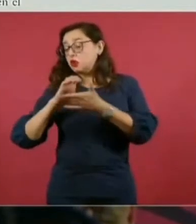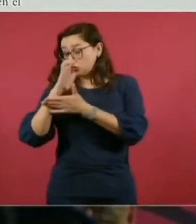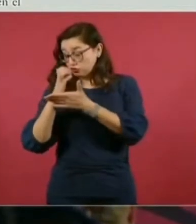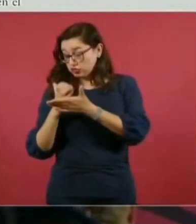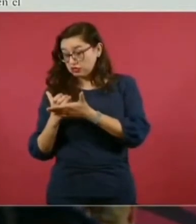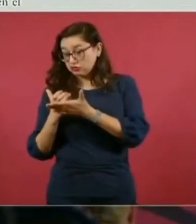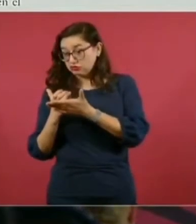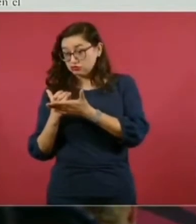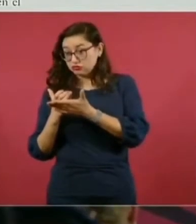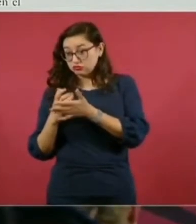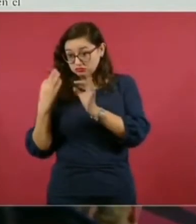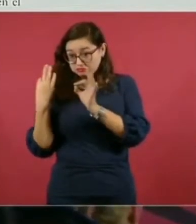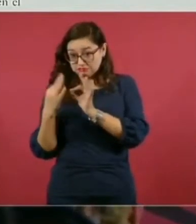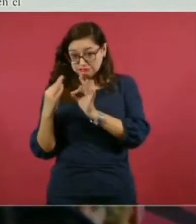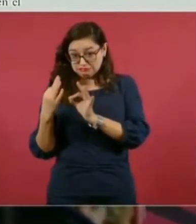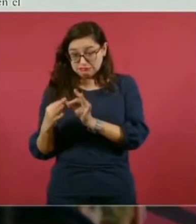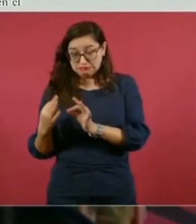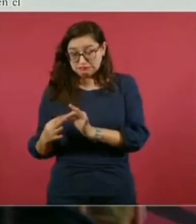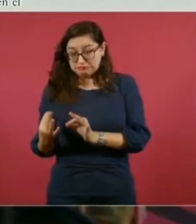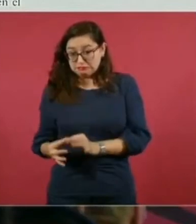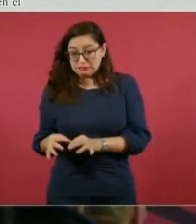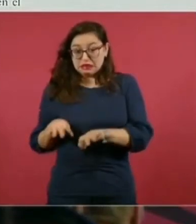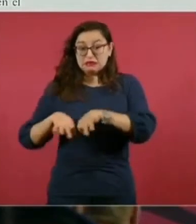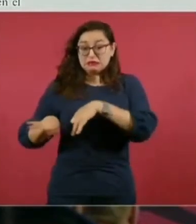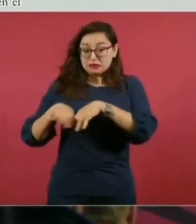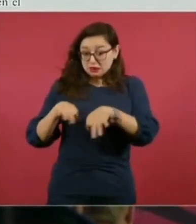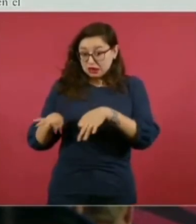contratos están